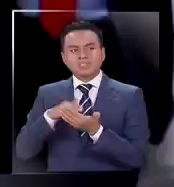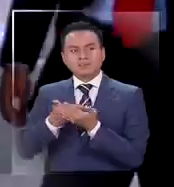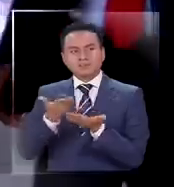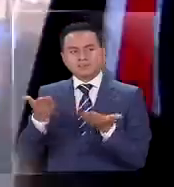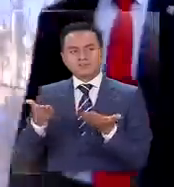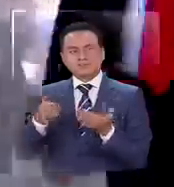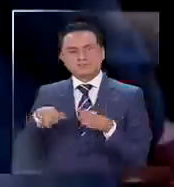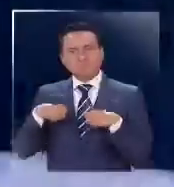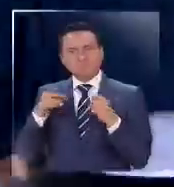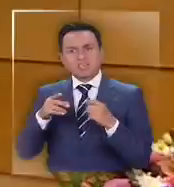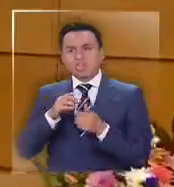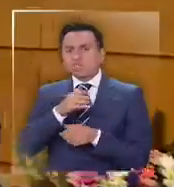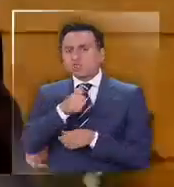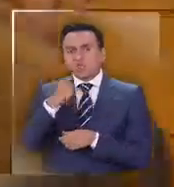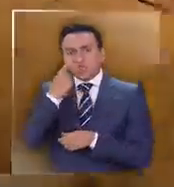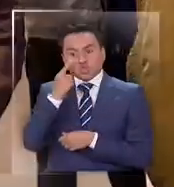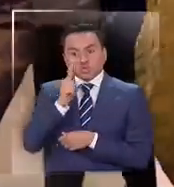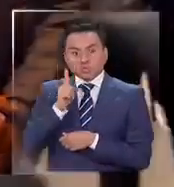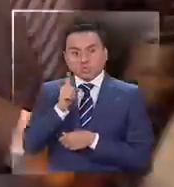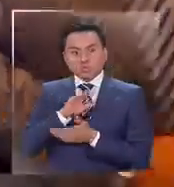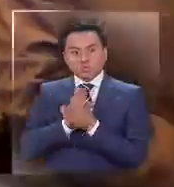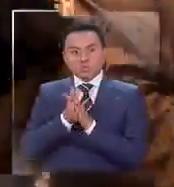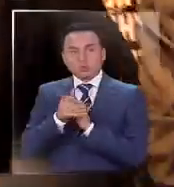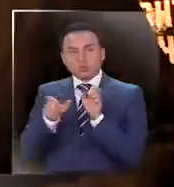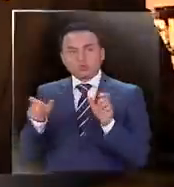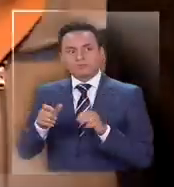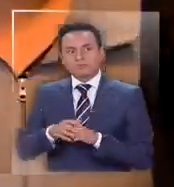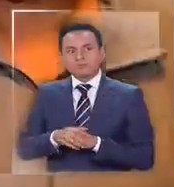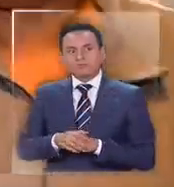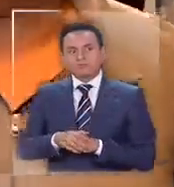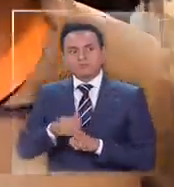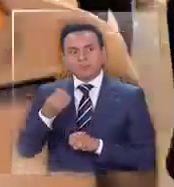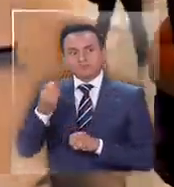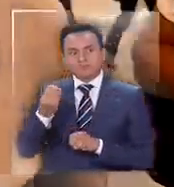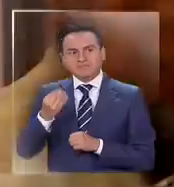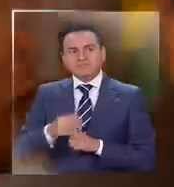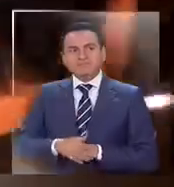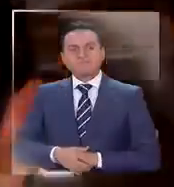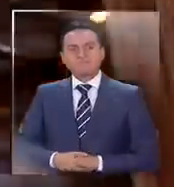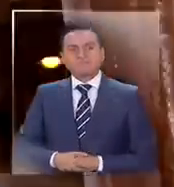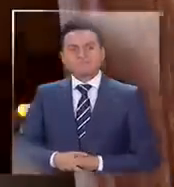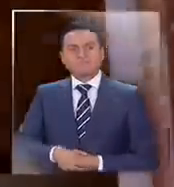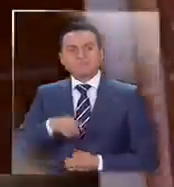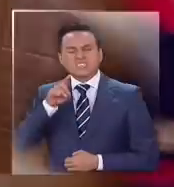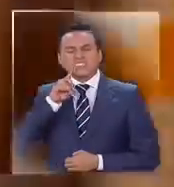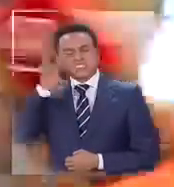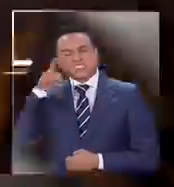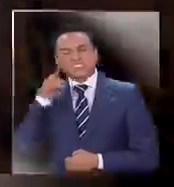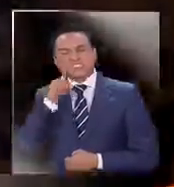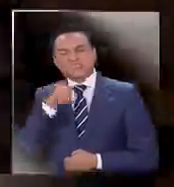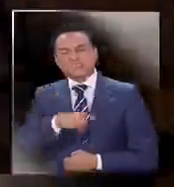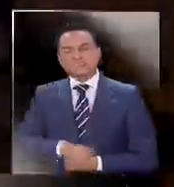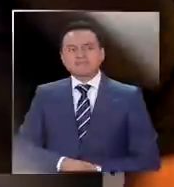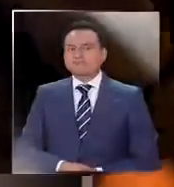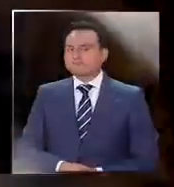muchachos? No todos le conocen. ¿Ya estamos bien? ¿Estamos bien? ¿Sabe quién es?